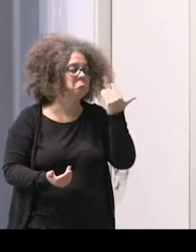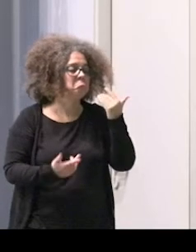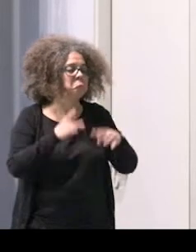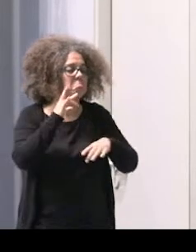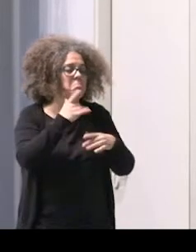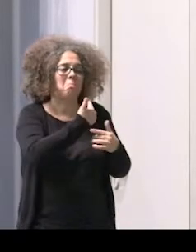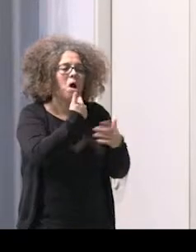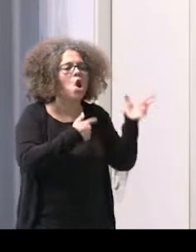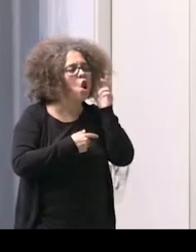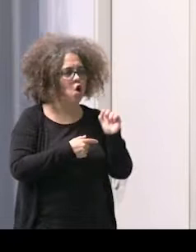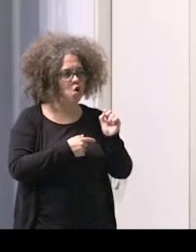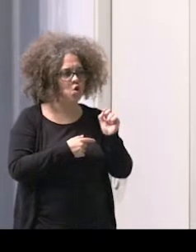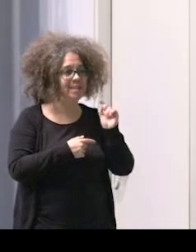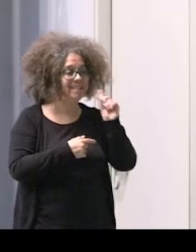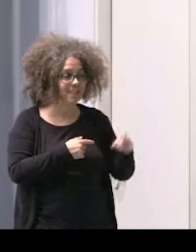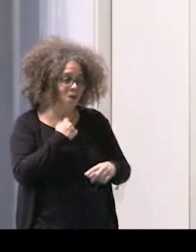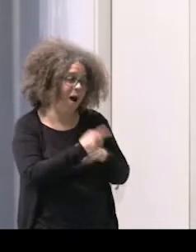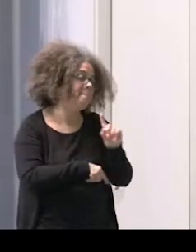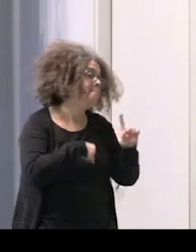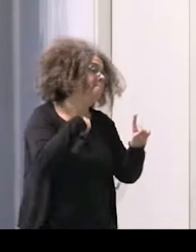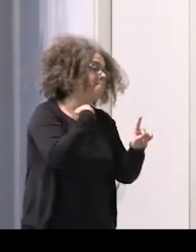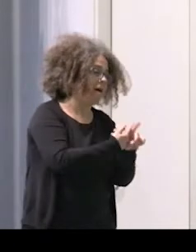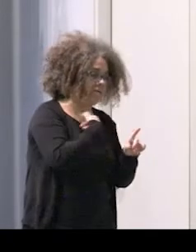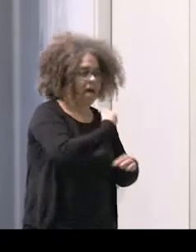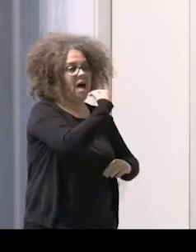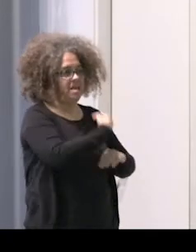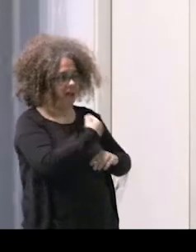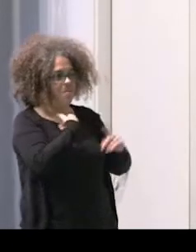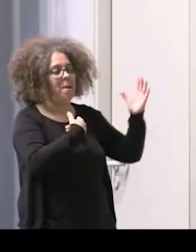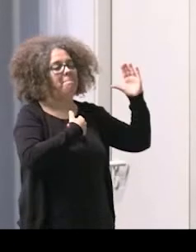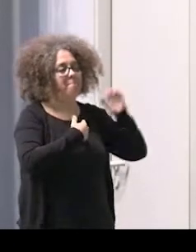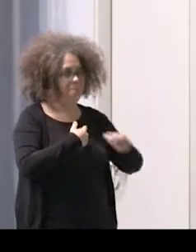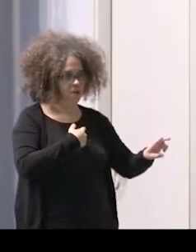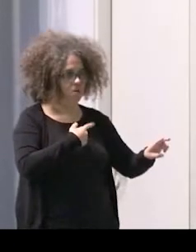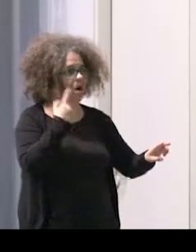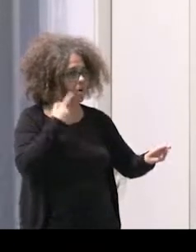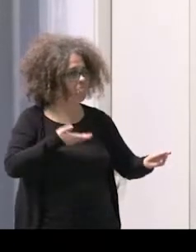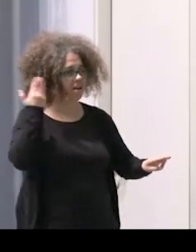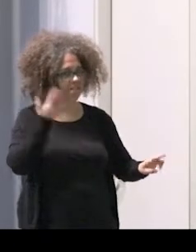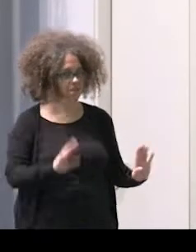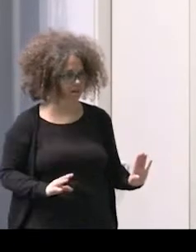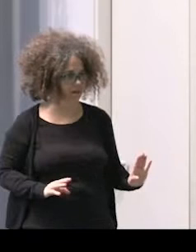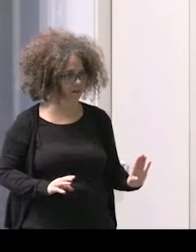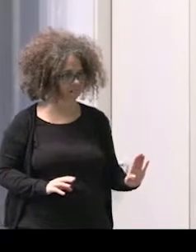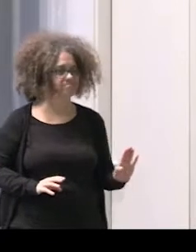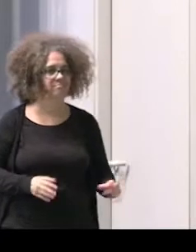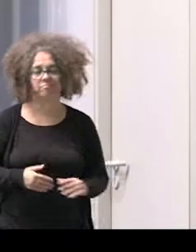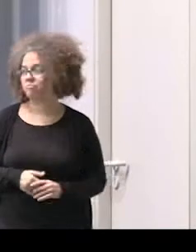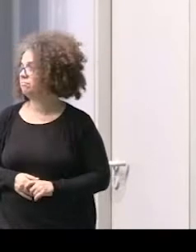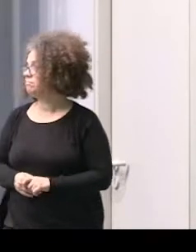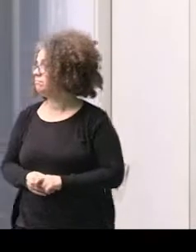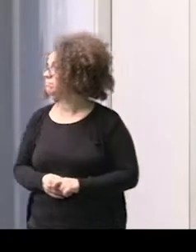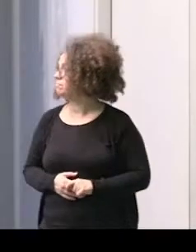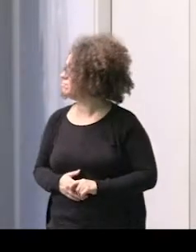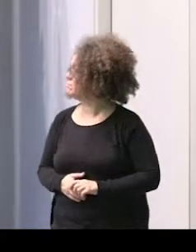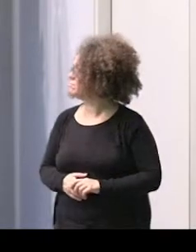acústicamente, es beneficioso. Ahora les voy a enseñar por qué. Esta es la descripción más simple que puedo proporcionar,